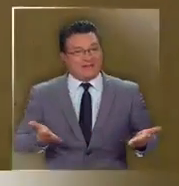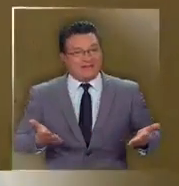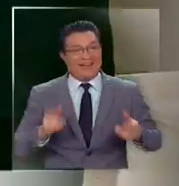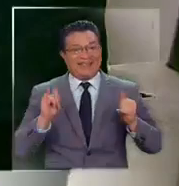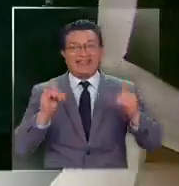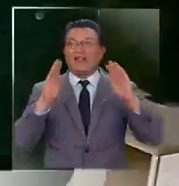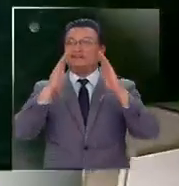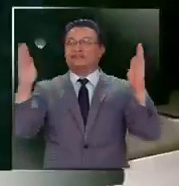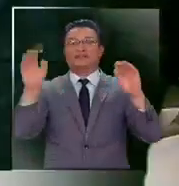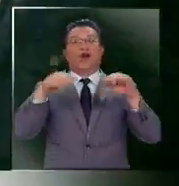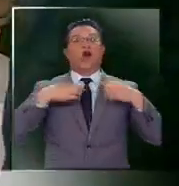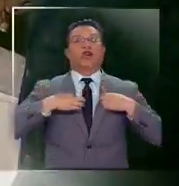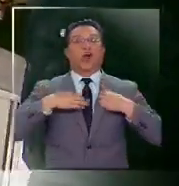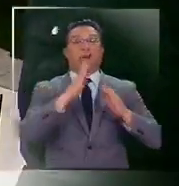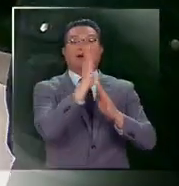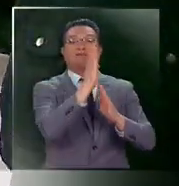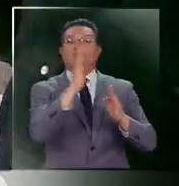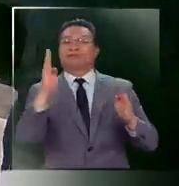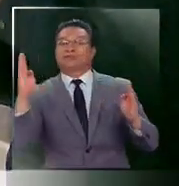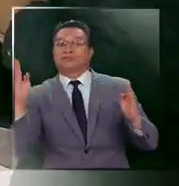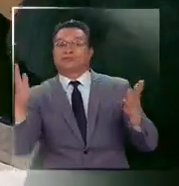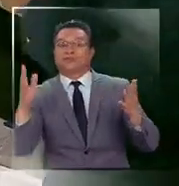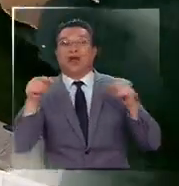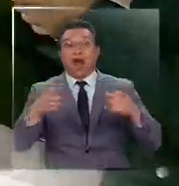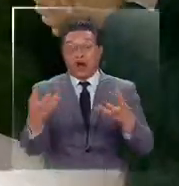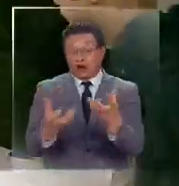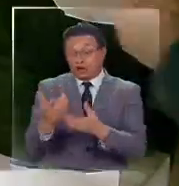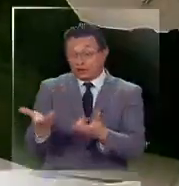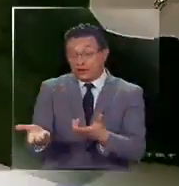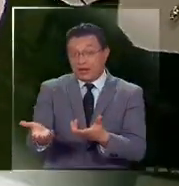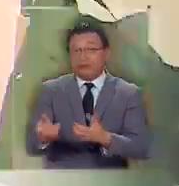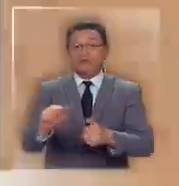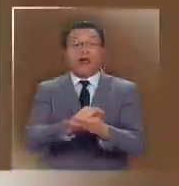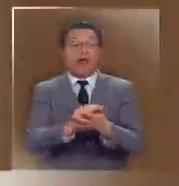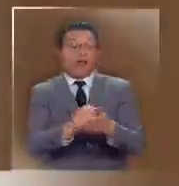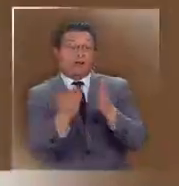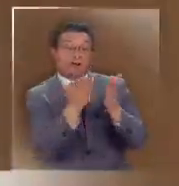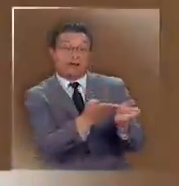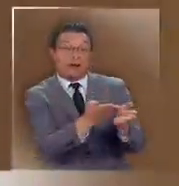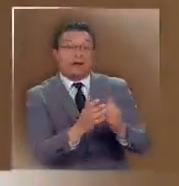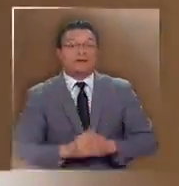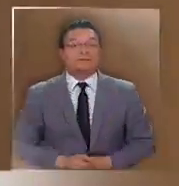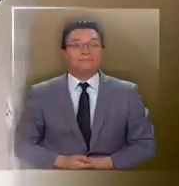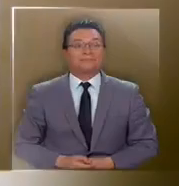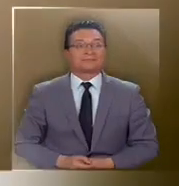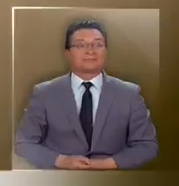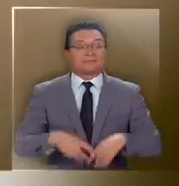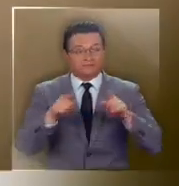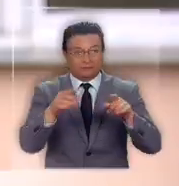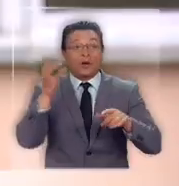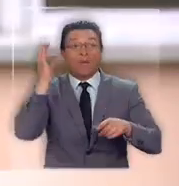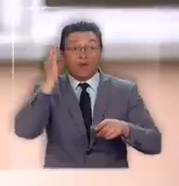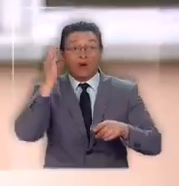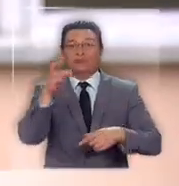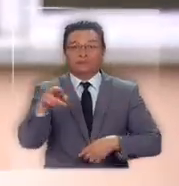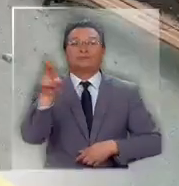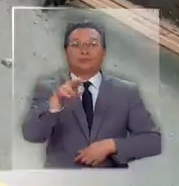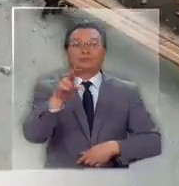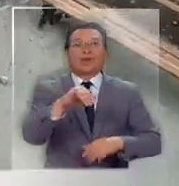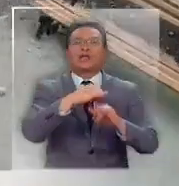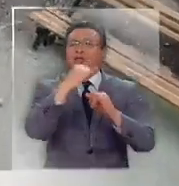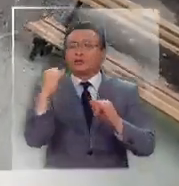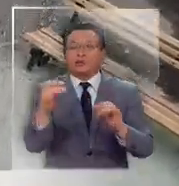closet. Esta es la parte de la cocina, la logia que está allá. No es casualidad que las mujeres se repitan en esta